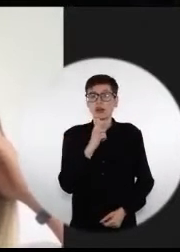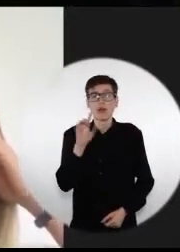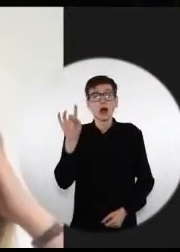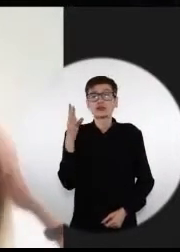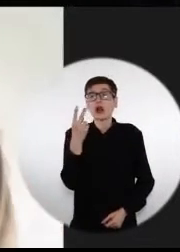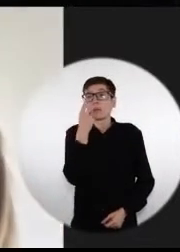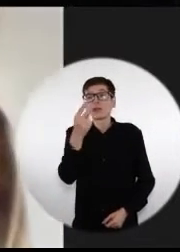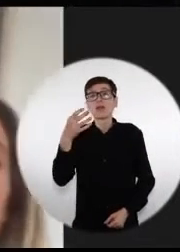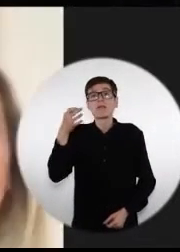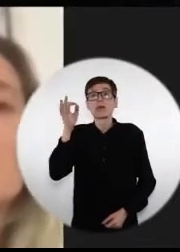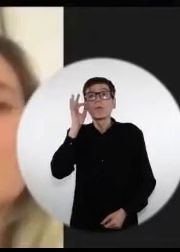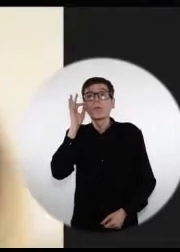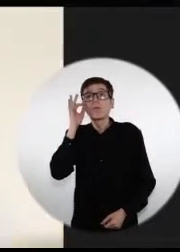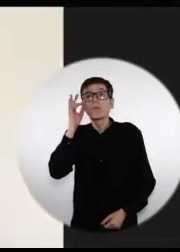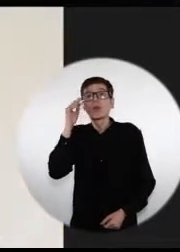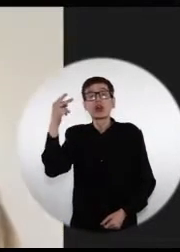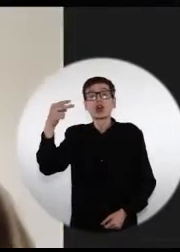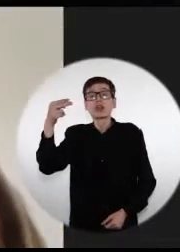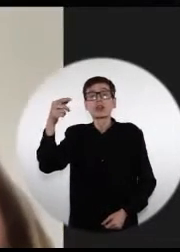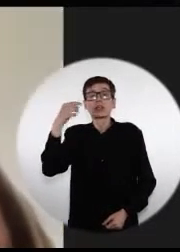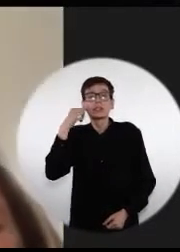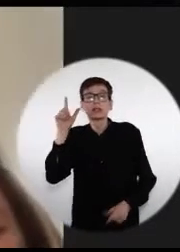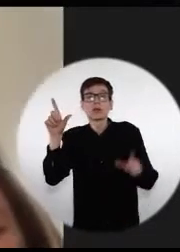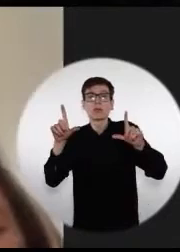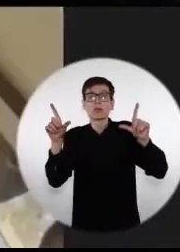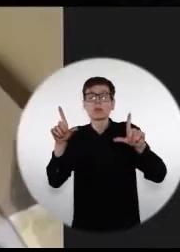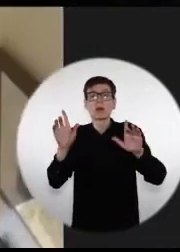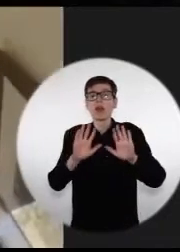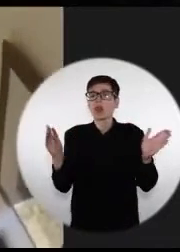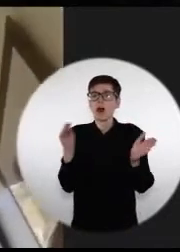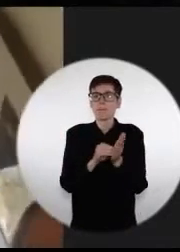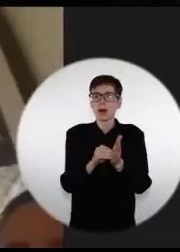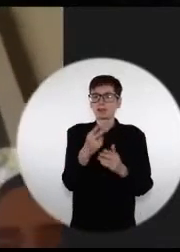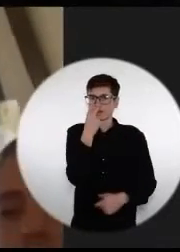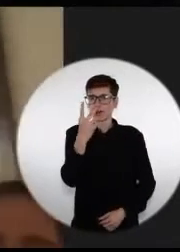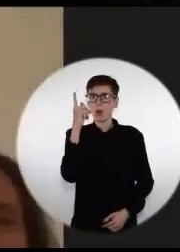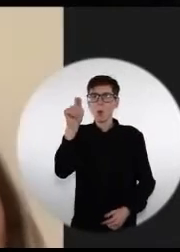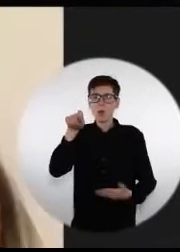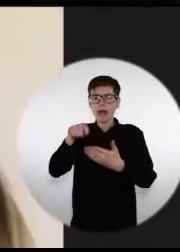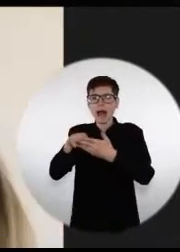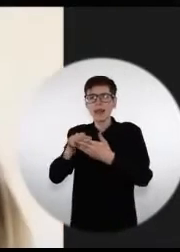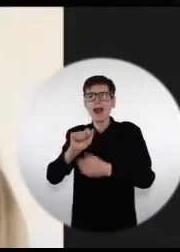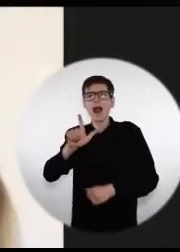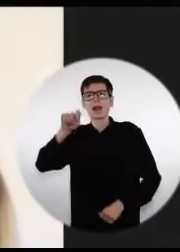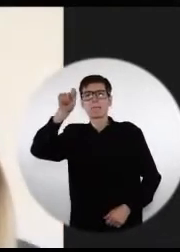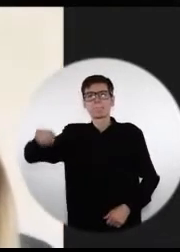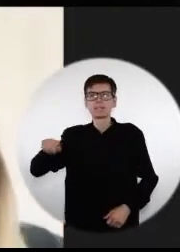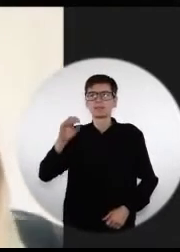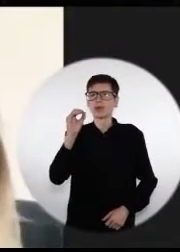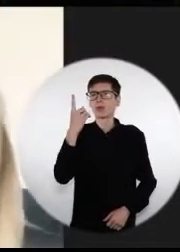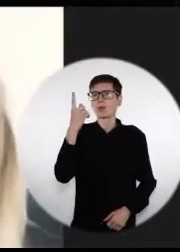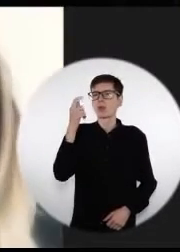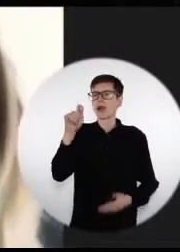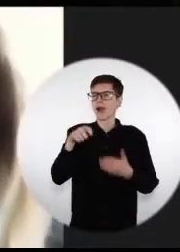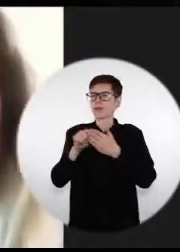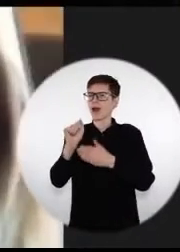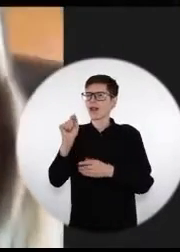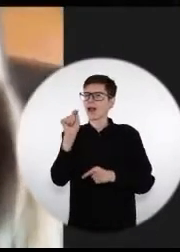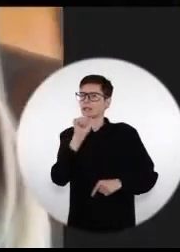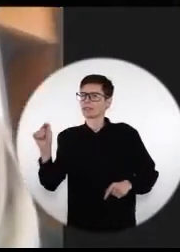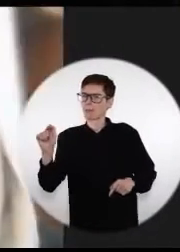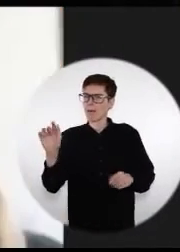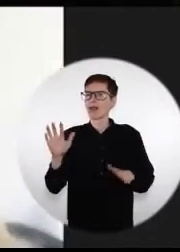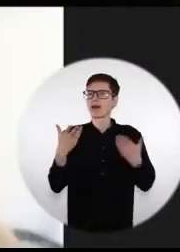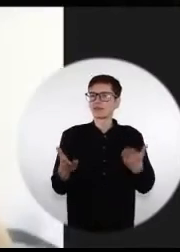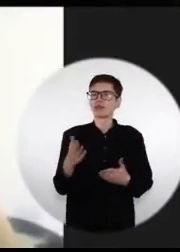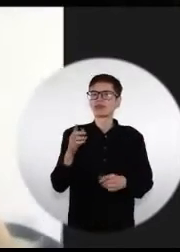de gobierno desde un plan de televisión donde las personas sordas mágina te que solamente ven noticias es lo único que